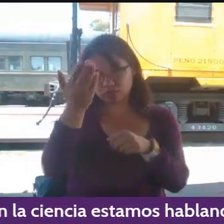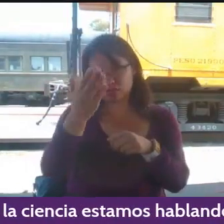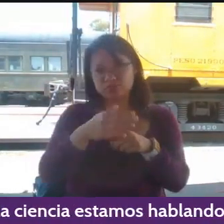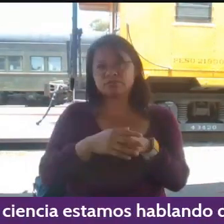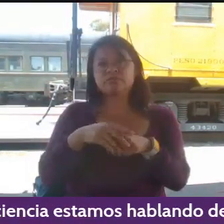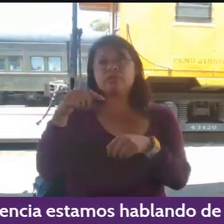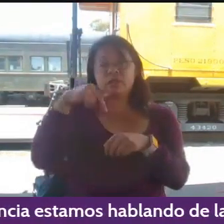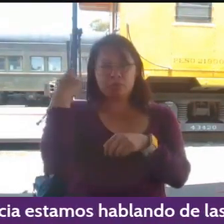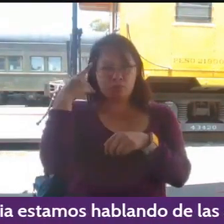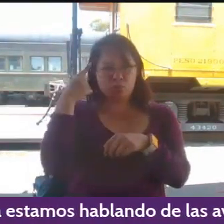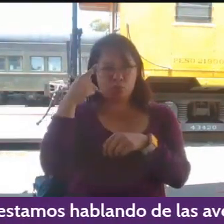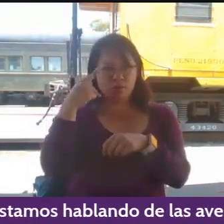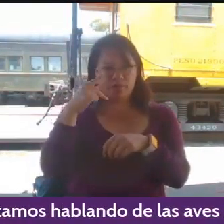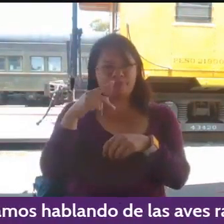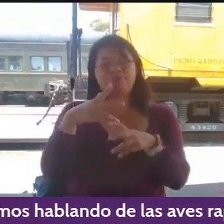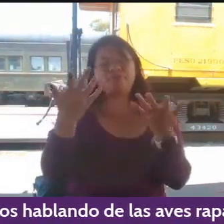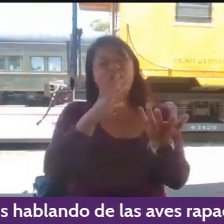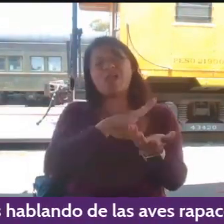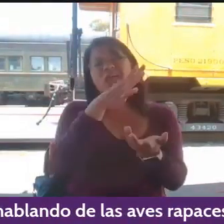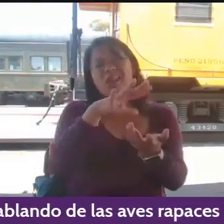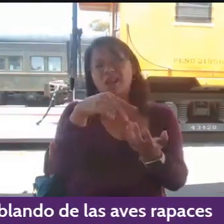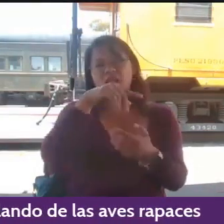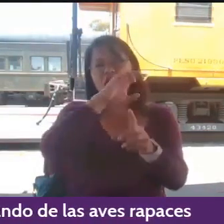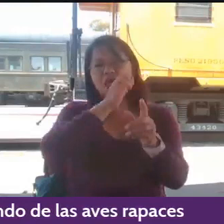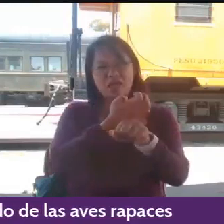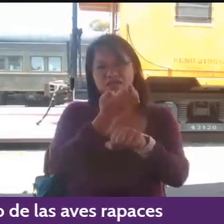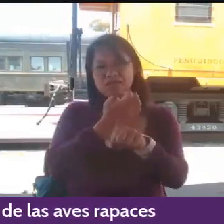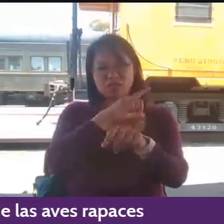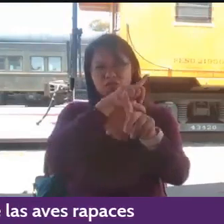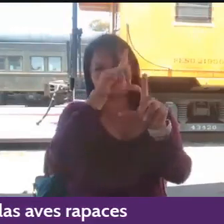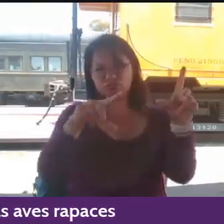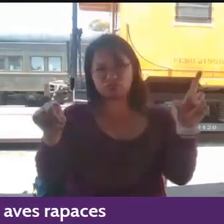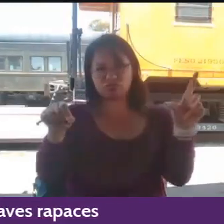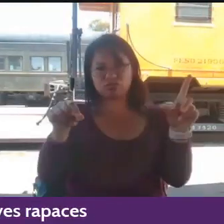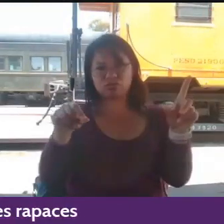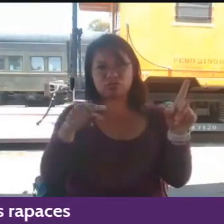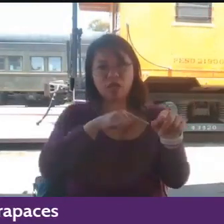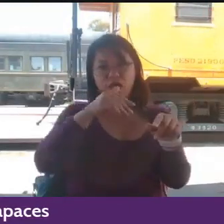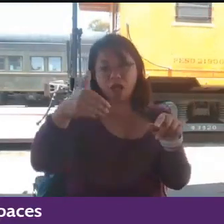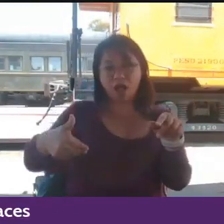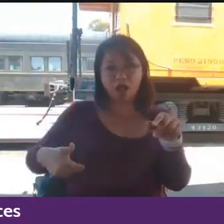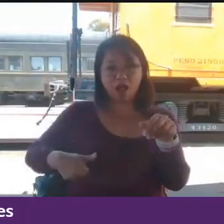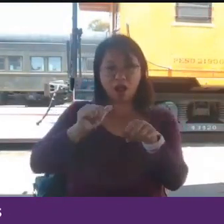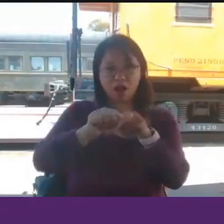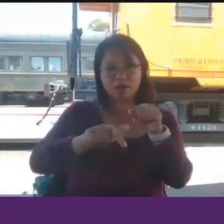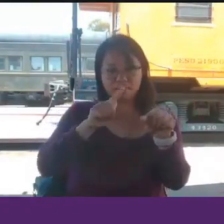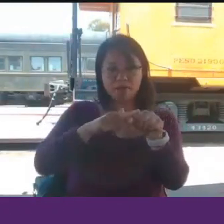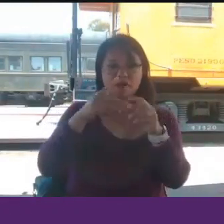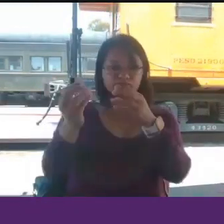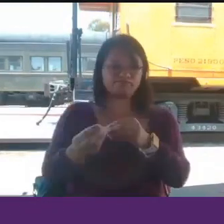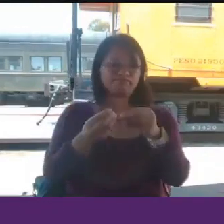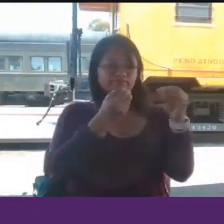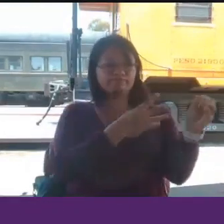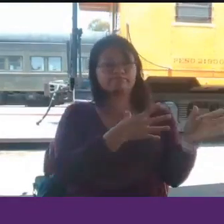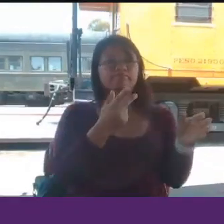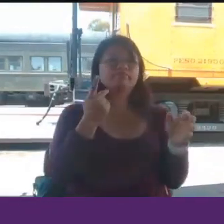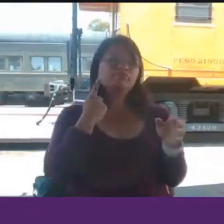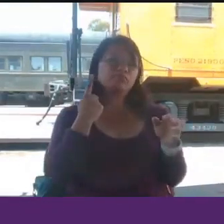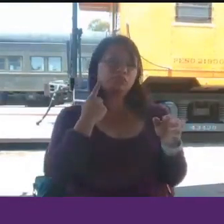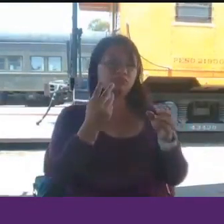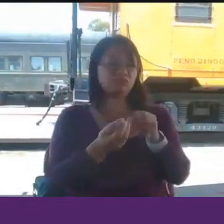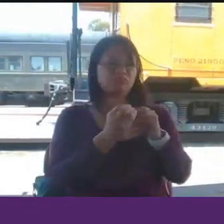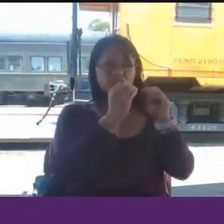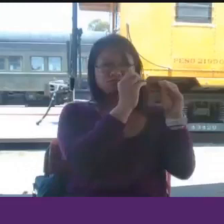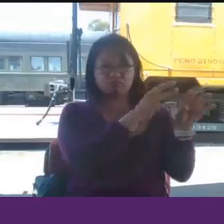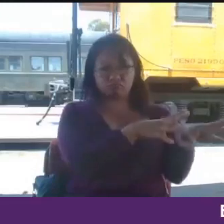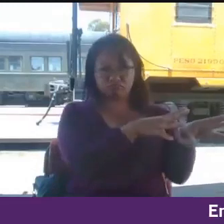estados, si tú te encuentras un animalito lastimado, hay que entregarlo directo a la Procuraduría, a Profepa. Y Profepa ya contacta a la UMA para que